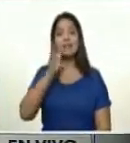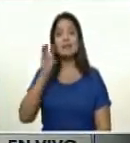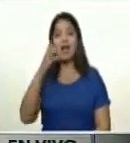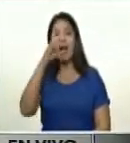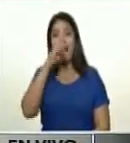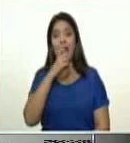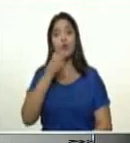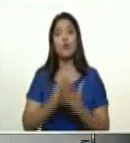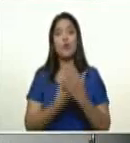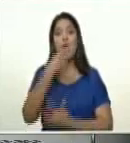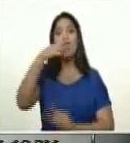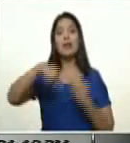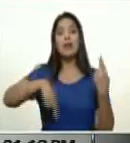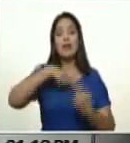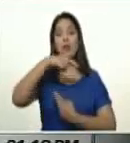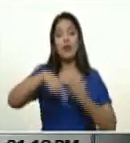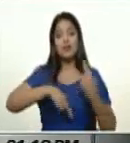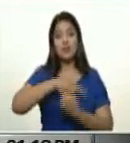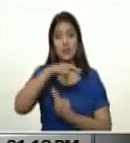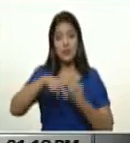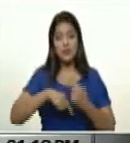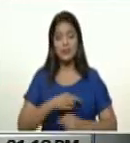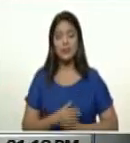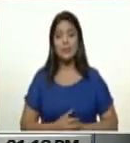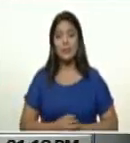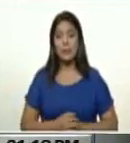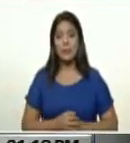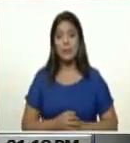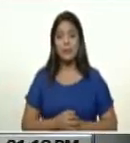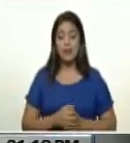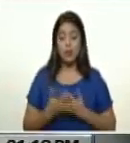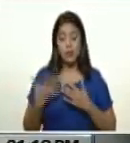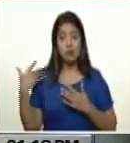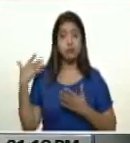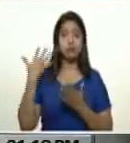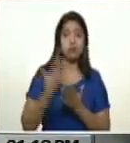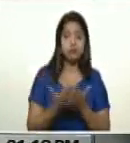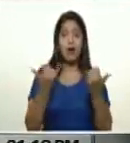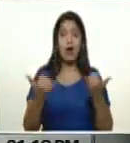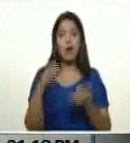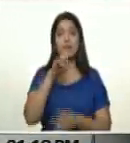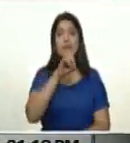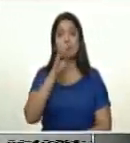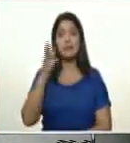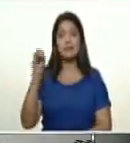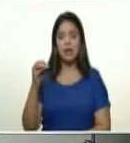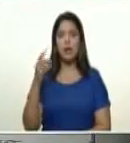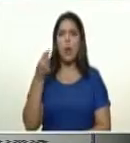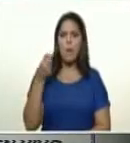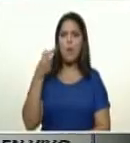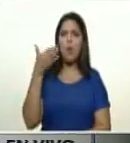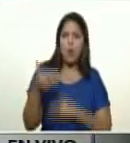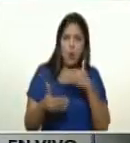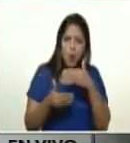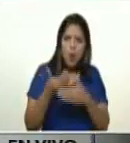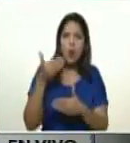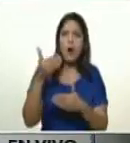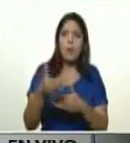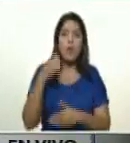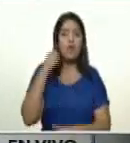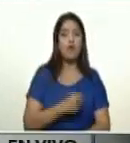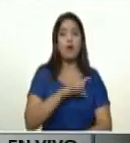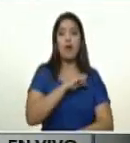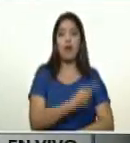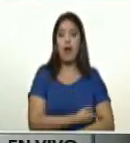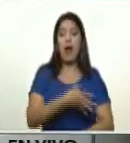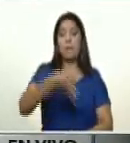revolución bolchevique. Han pasado 100 años y hemos ido fortaleciendo, aprendiendo, ¿verdad?